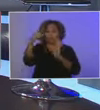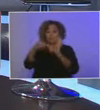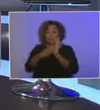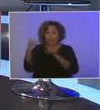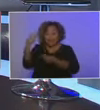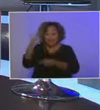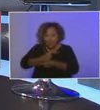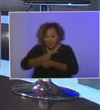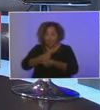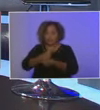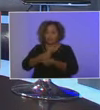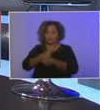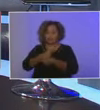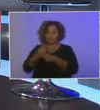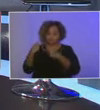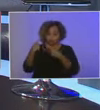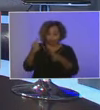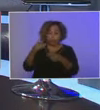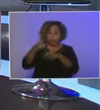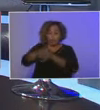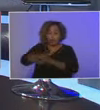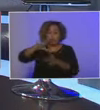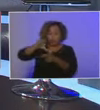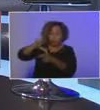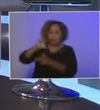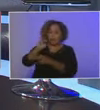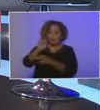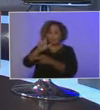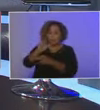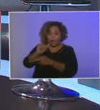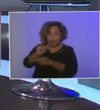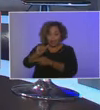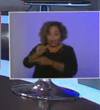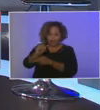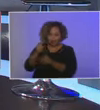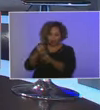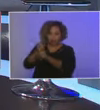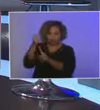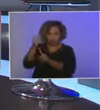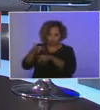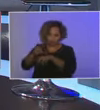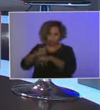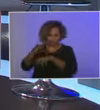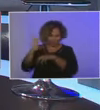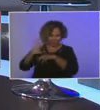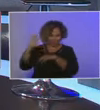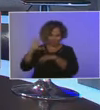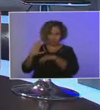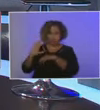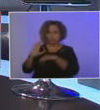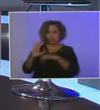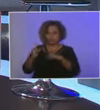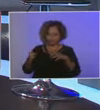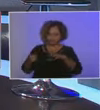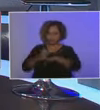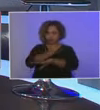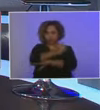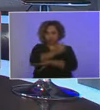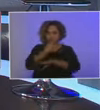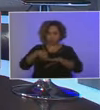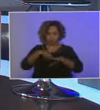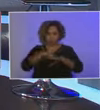1000 días posterior al huracán. 1000 días desde huracán María visitó e impactó